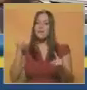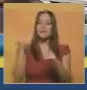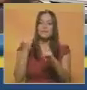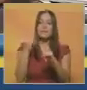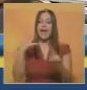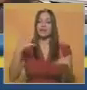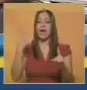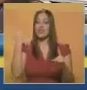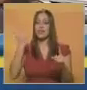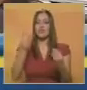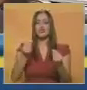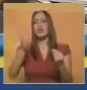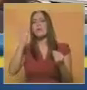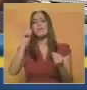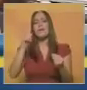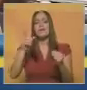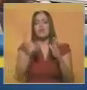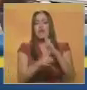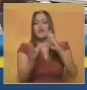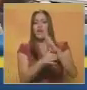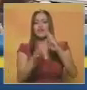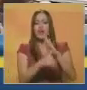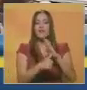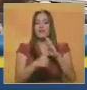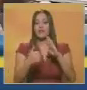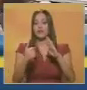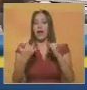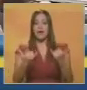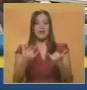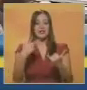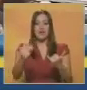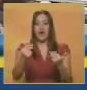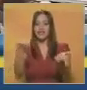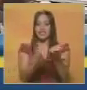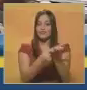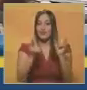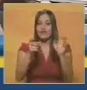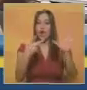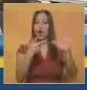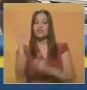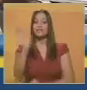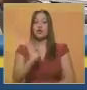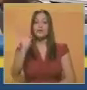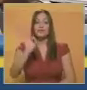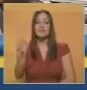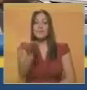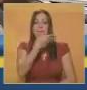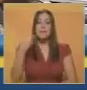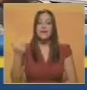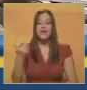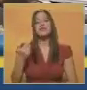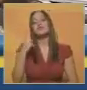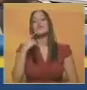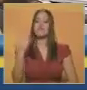instalación del sistema chip ya supera el 80%, o sea que es una realidad lo que